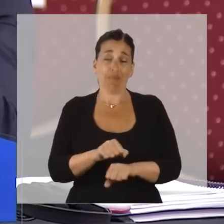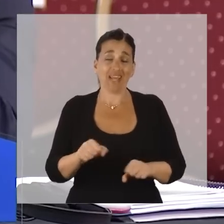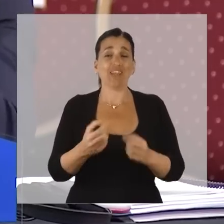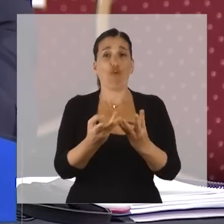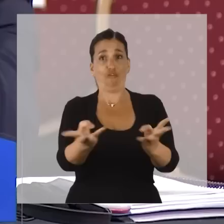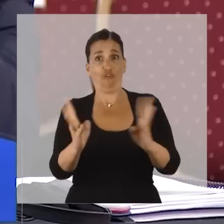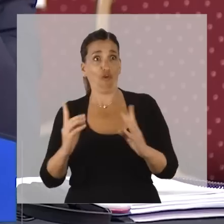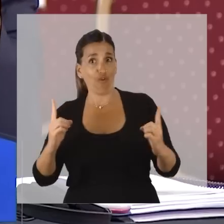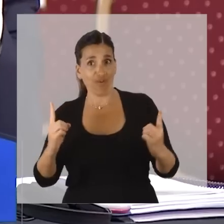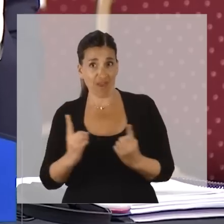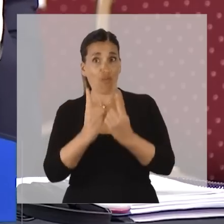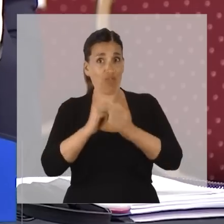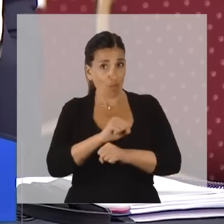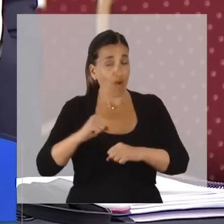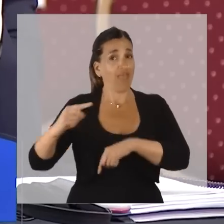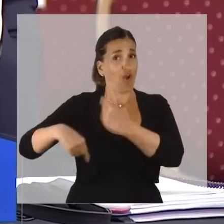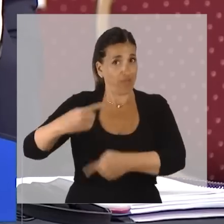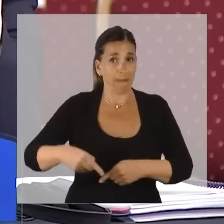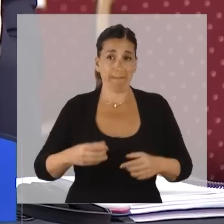y para que estos foros subsistan